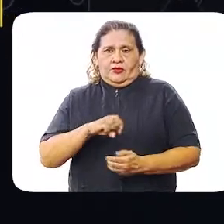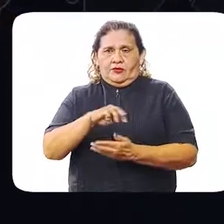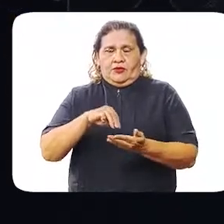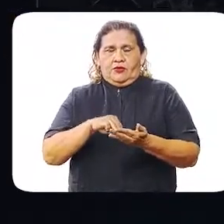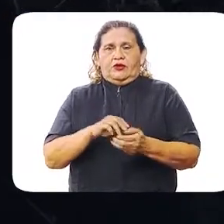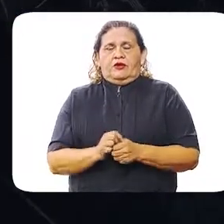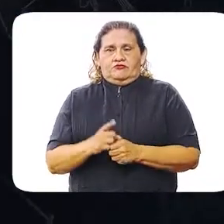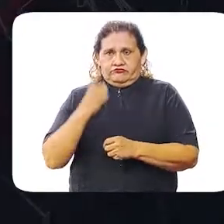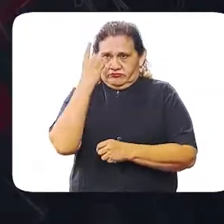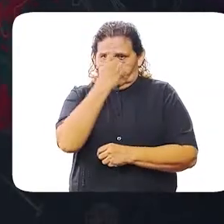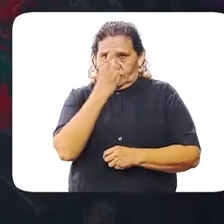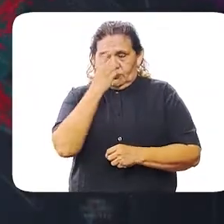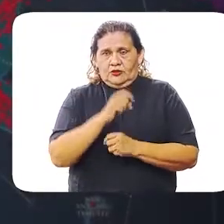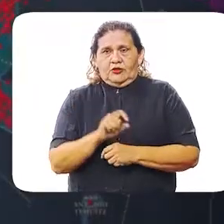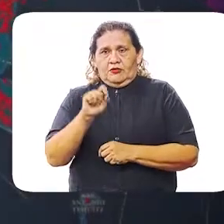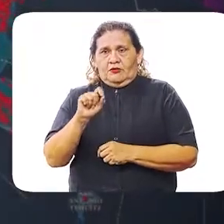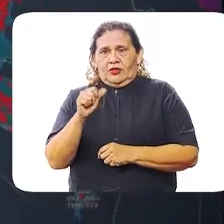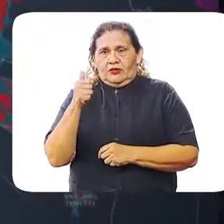Mérida se han diagnosticado